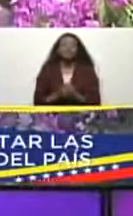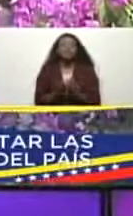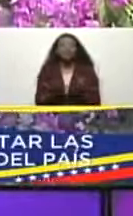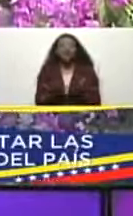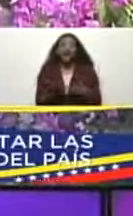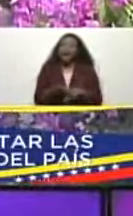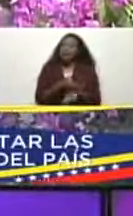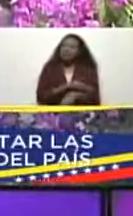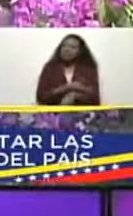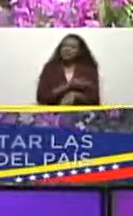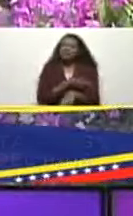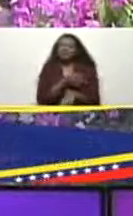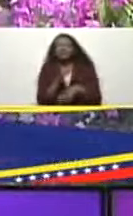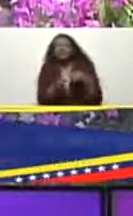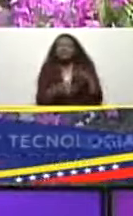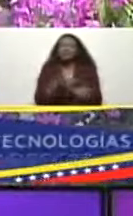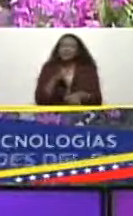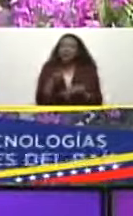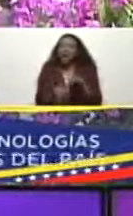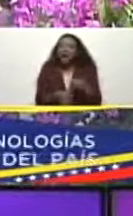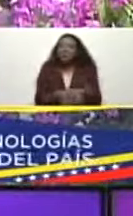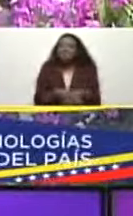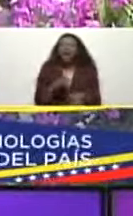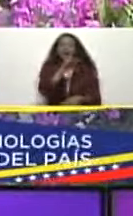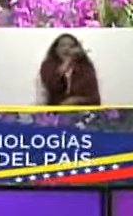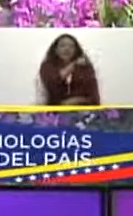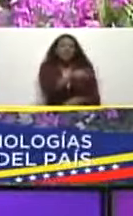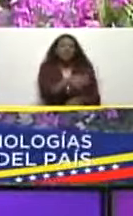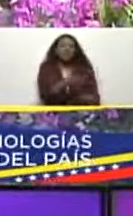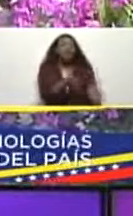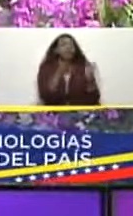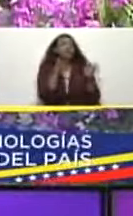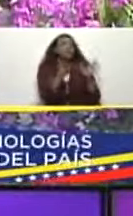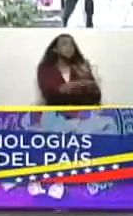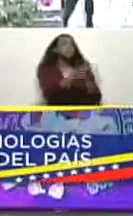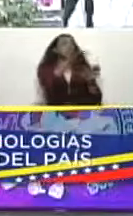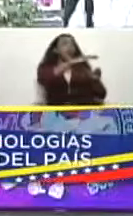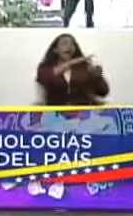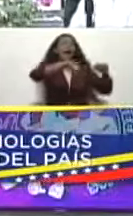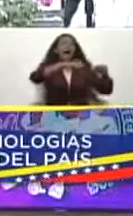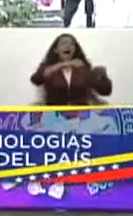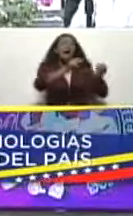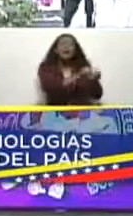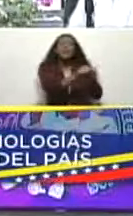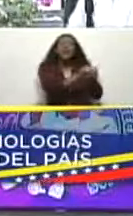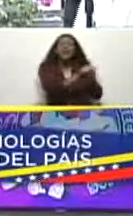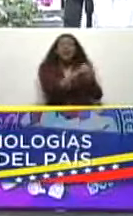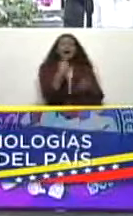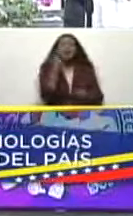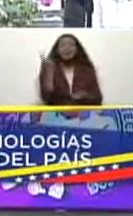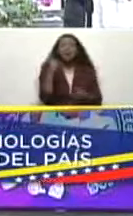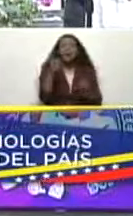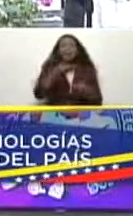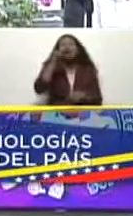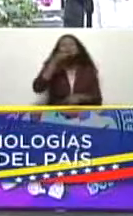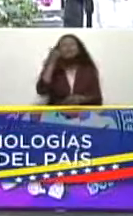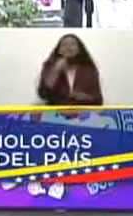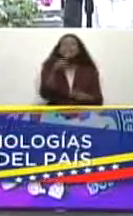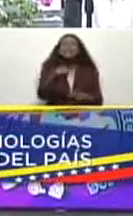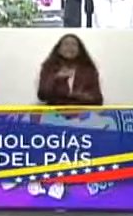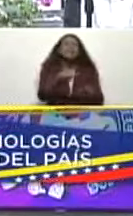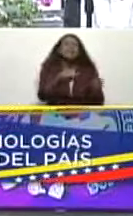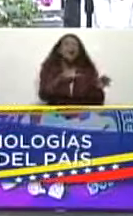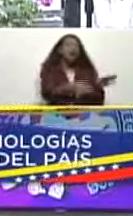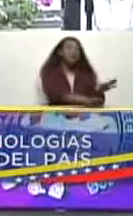Antes se decía, este se lo ganó una caja de ACE, ¿se acuerdan?